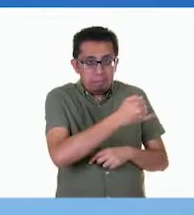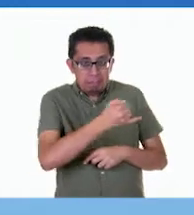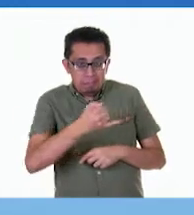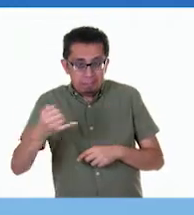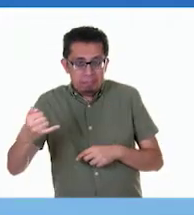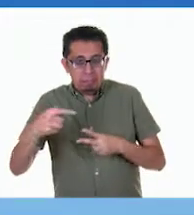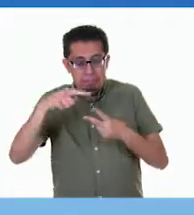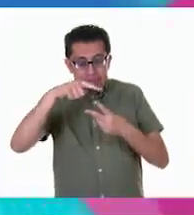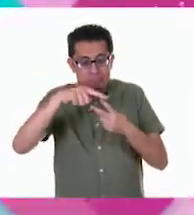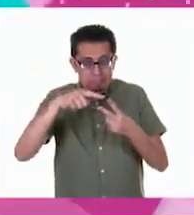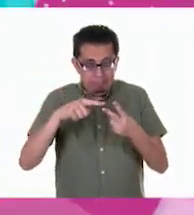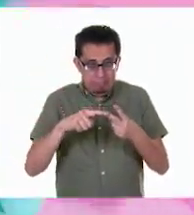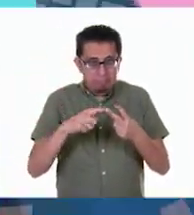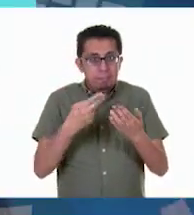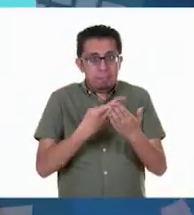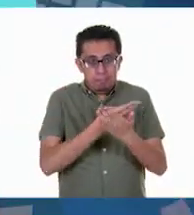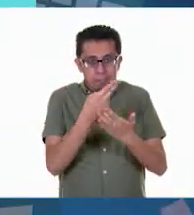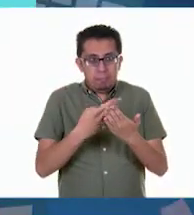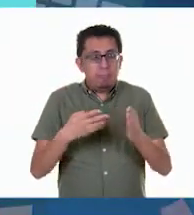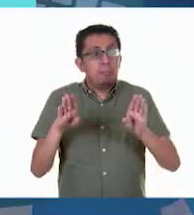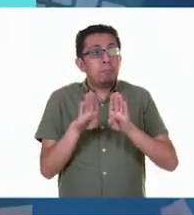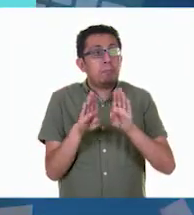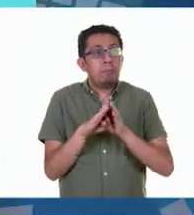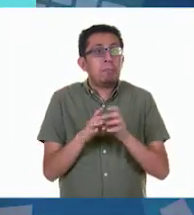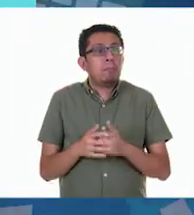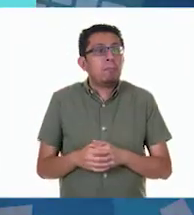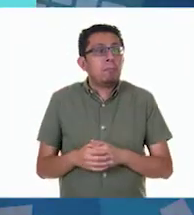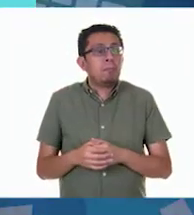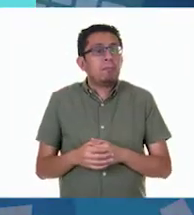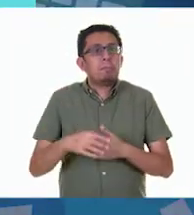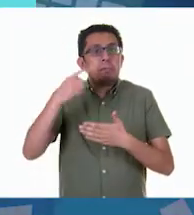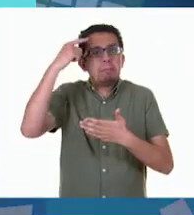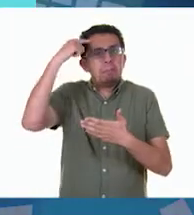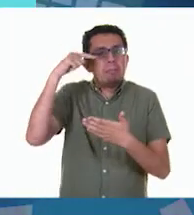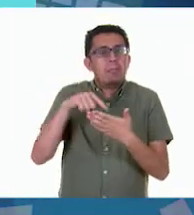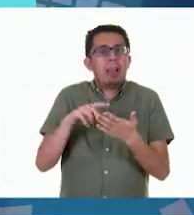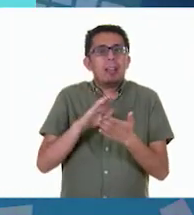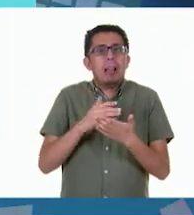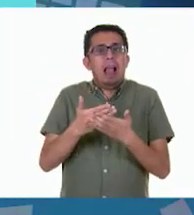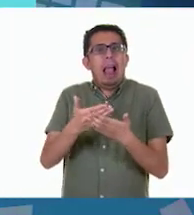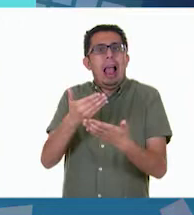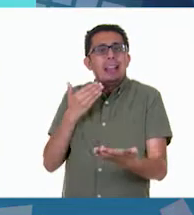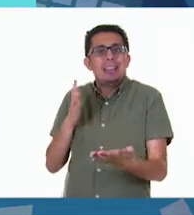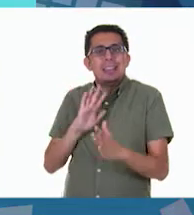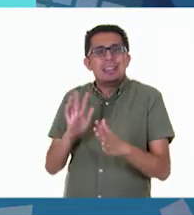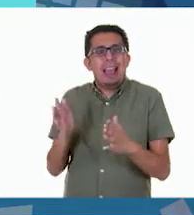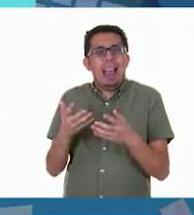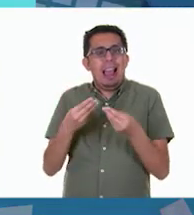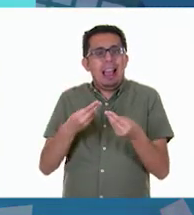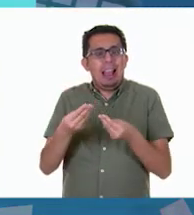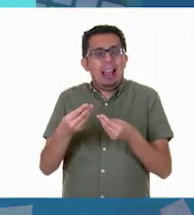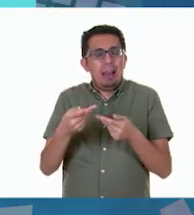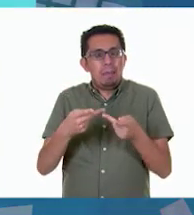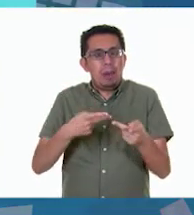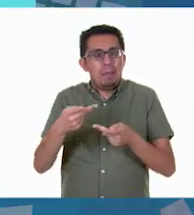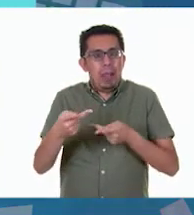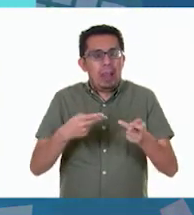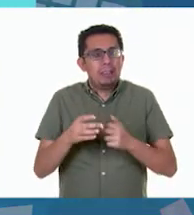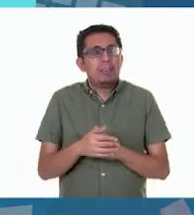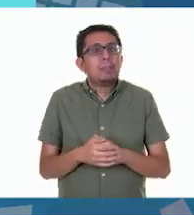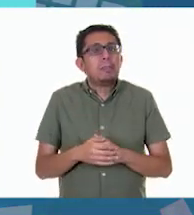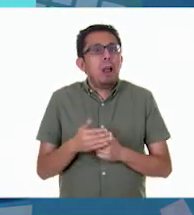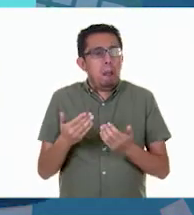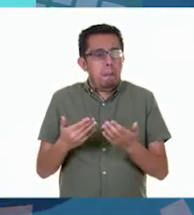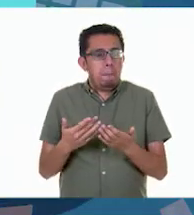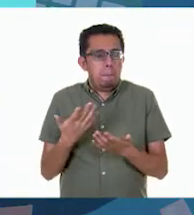dos resultados. ¿Yo? ¿Qué creen? Ya me adelanté un poco y les propongo que analicemos